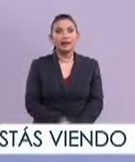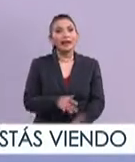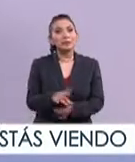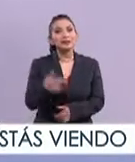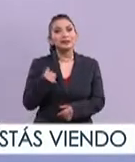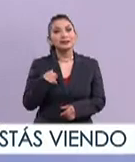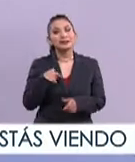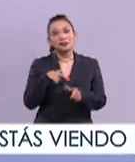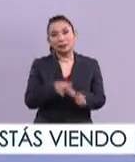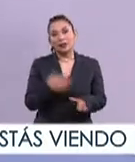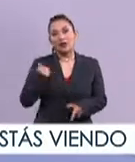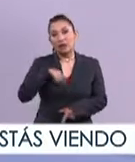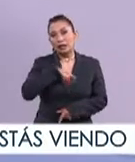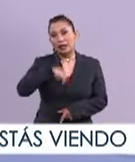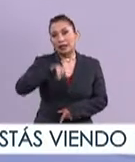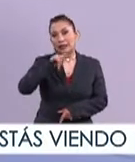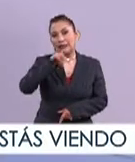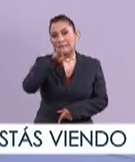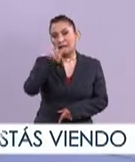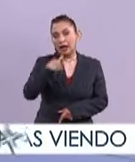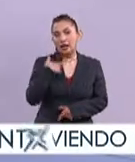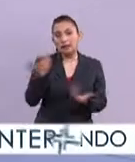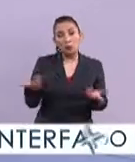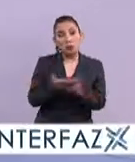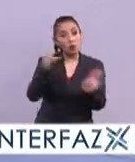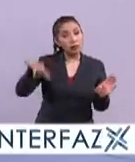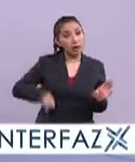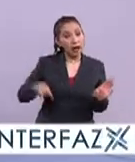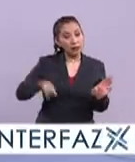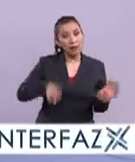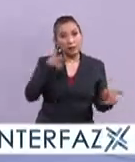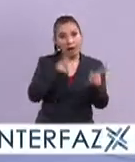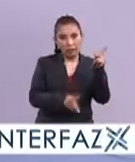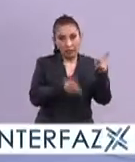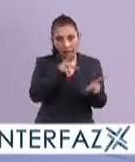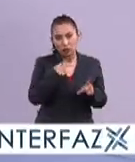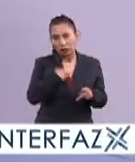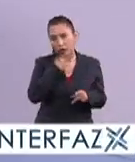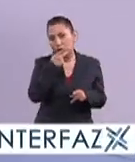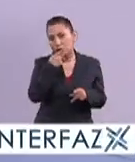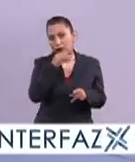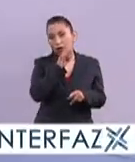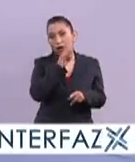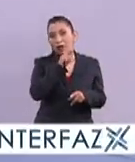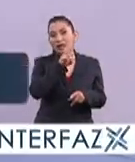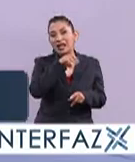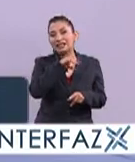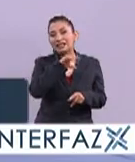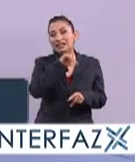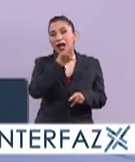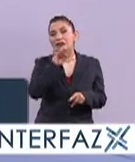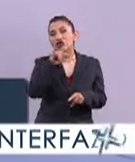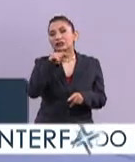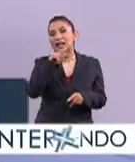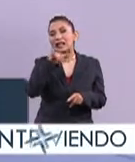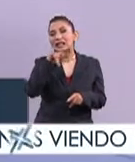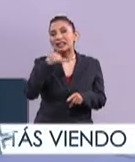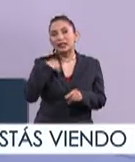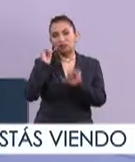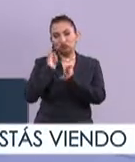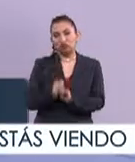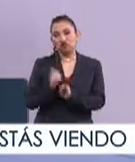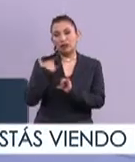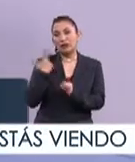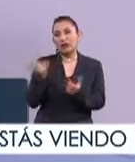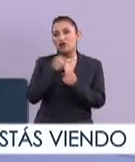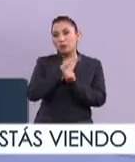Gracias por continuar con nosotros en Interfaz, en esta muy interesante charla. Estamos platicando con Francesca Fontanini, ella es oficial regional de